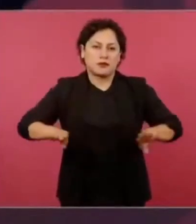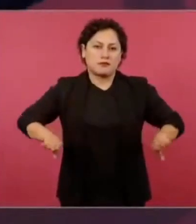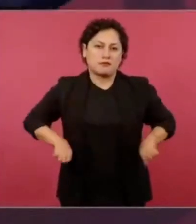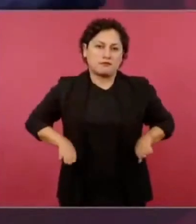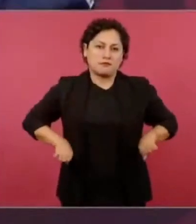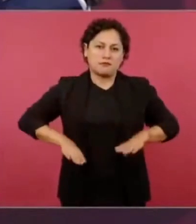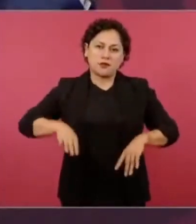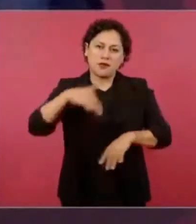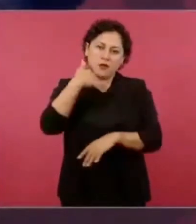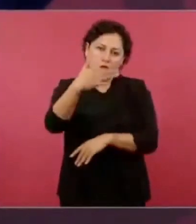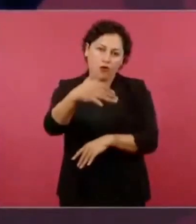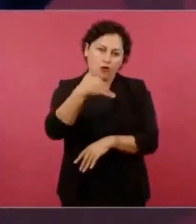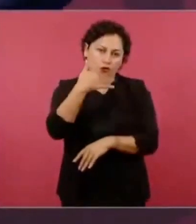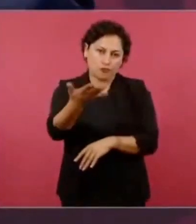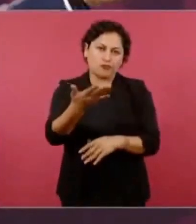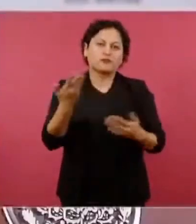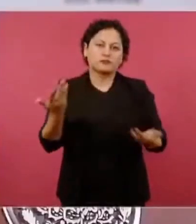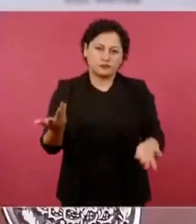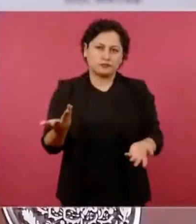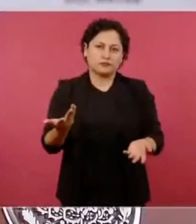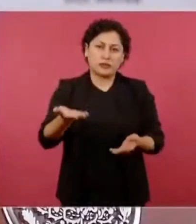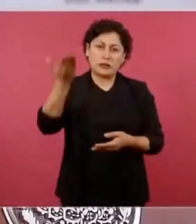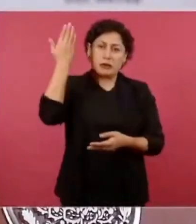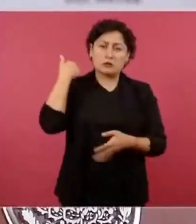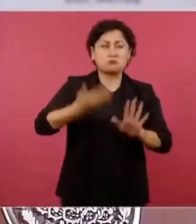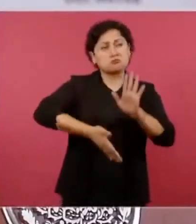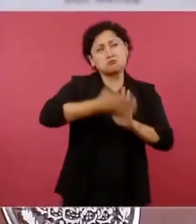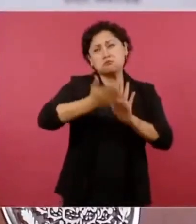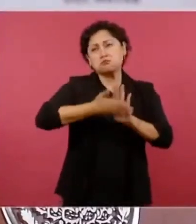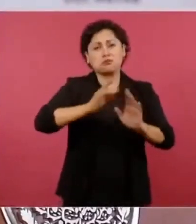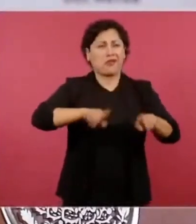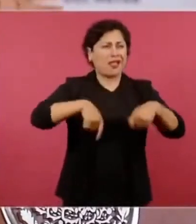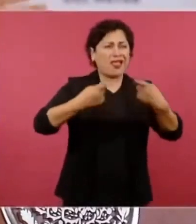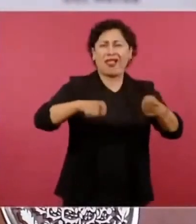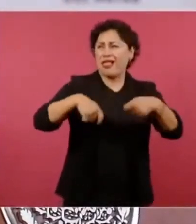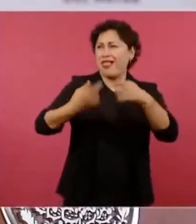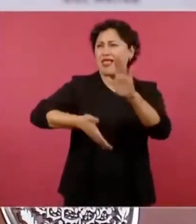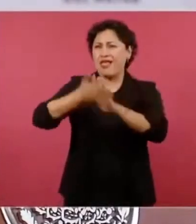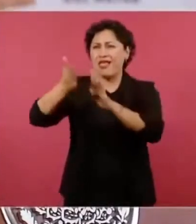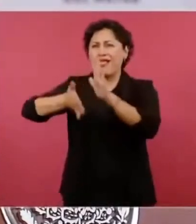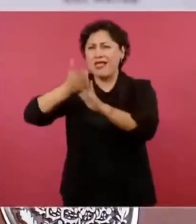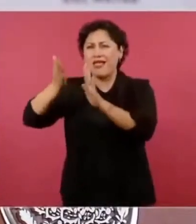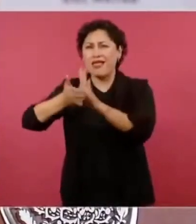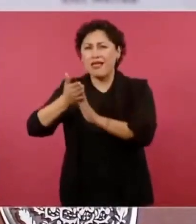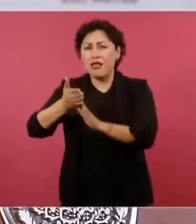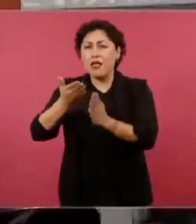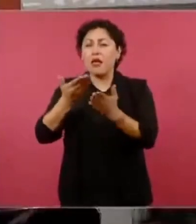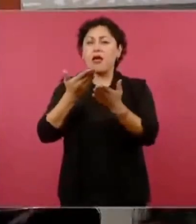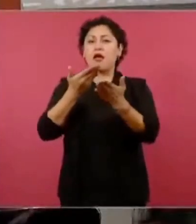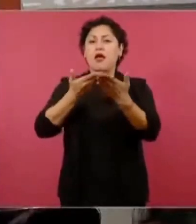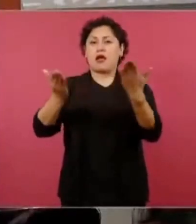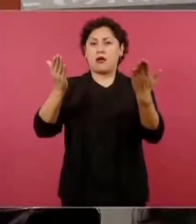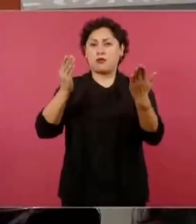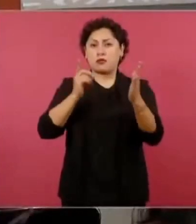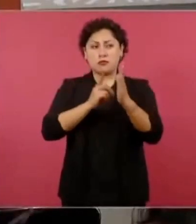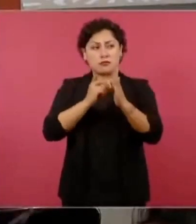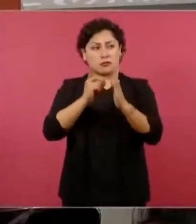Muchos de esos departamentos quedaron abandonados, la gente, los trabajadores no los